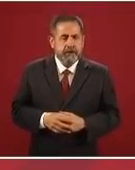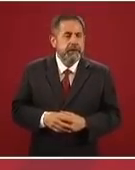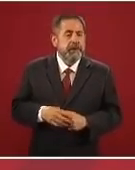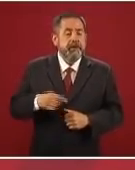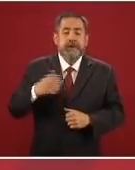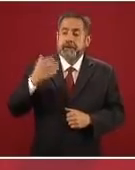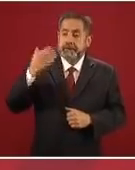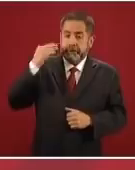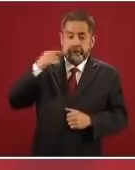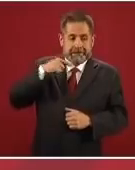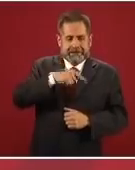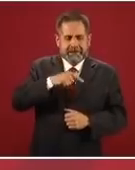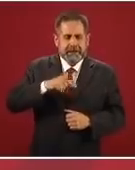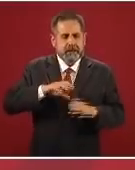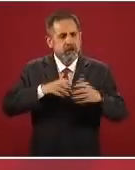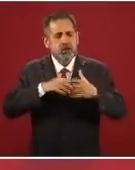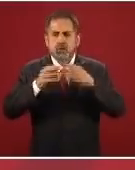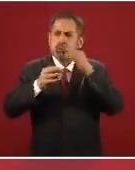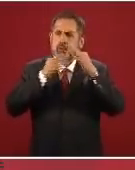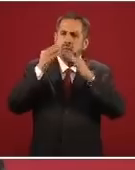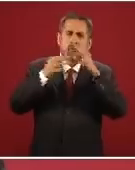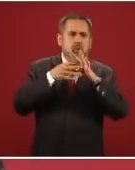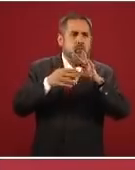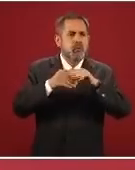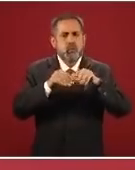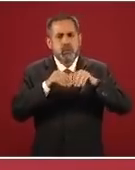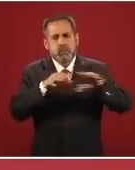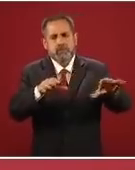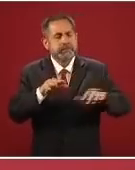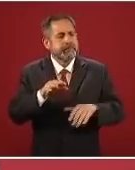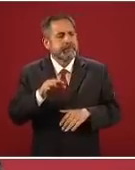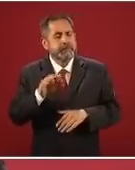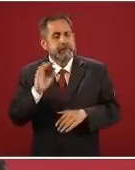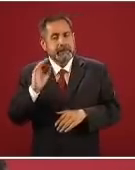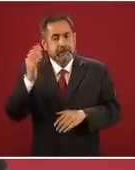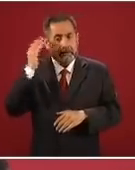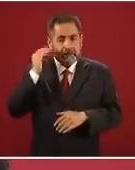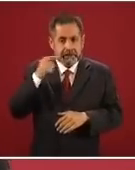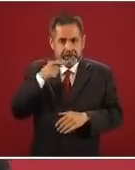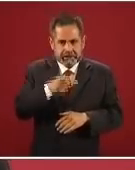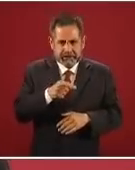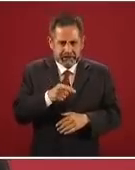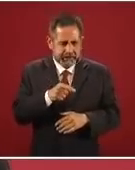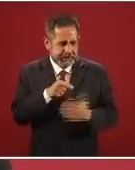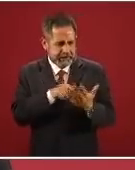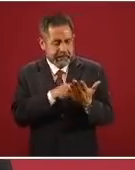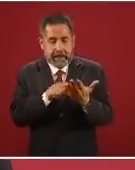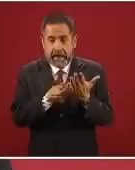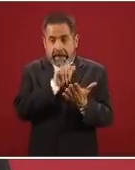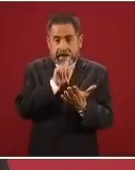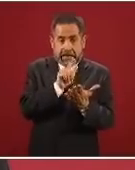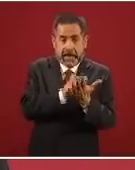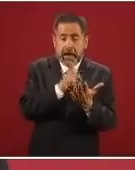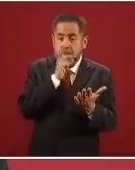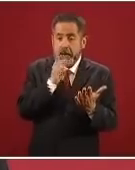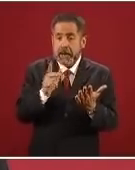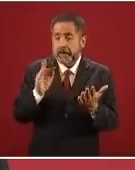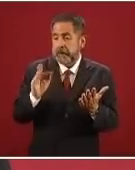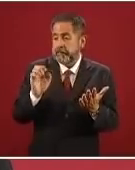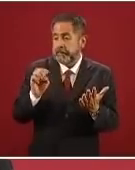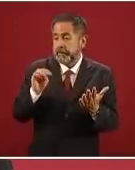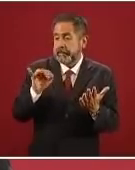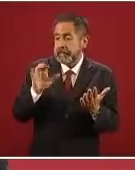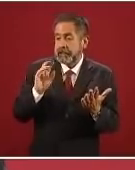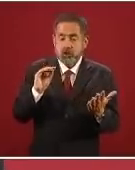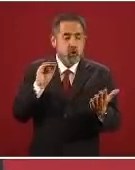comenzó y ante la posibilidad de que hubiera interpretaciones que fueran equivocadas